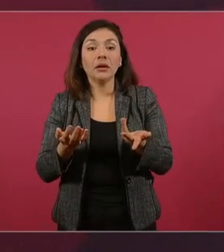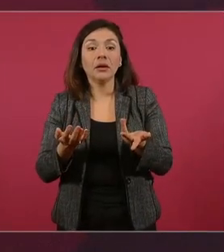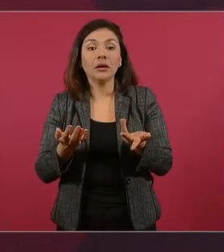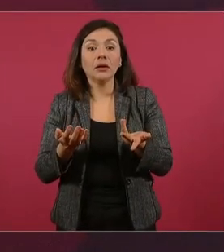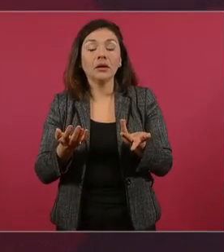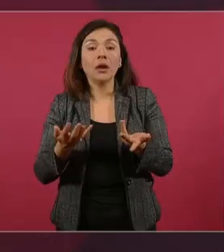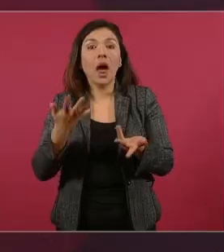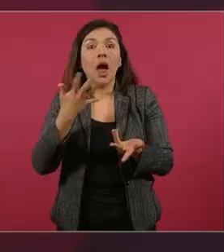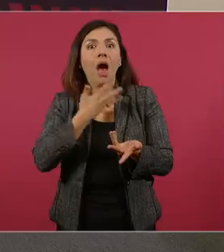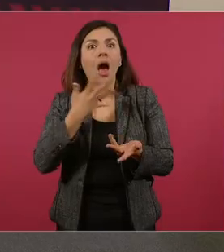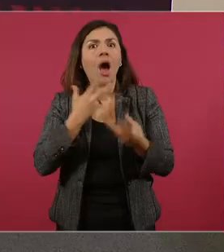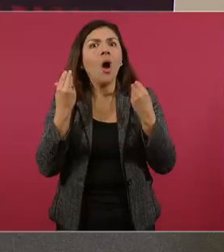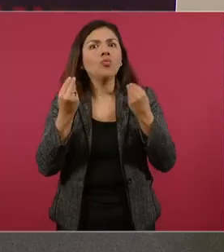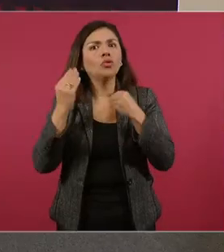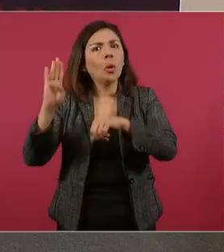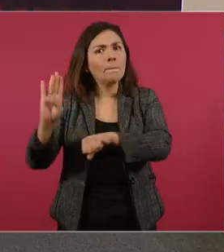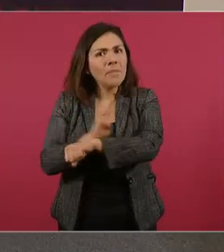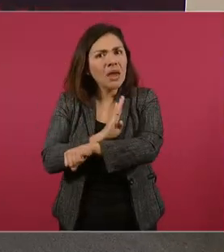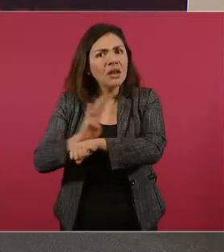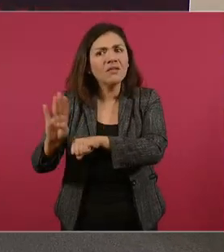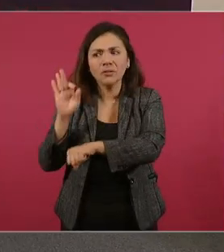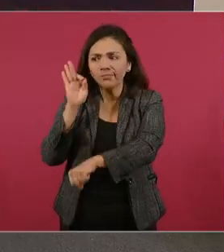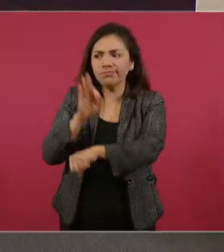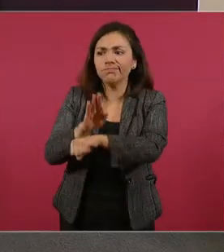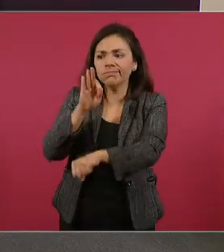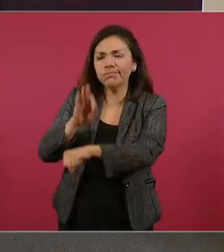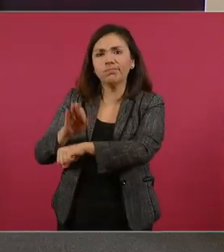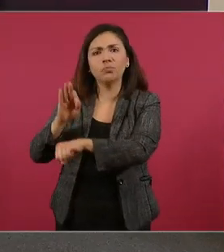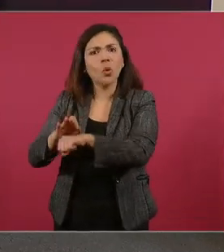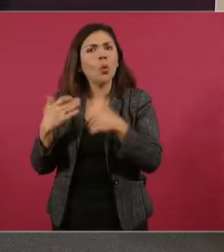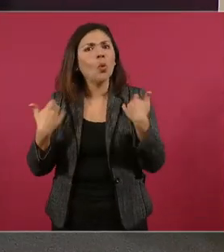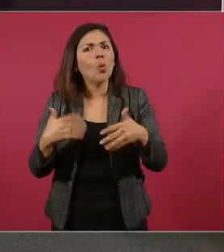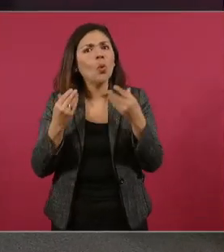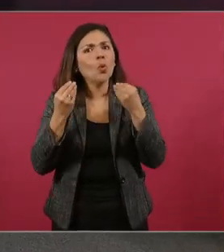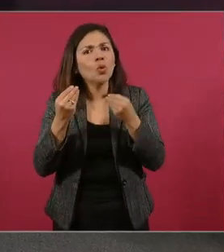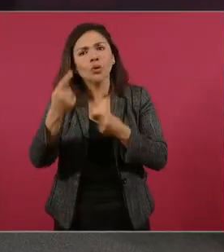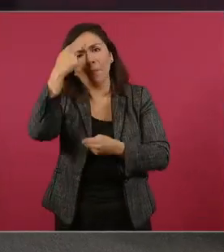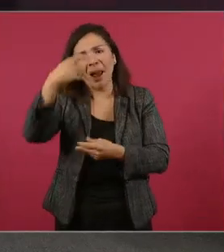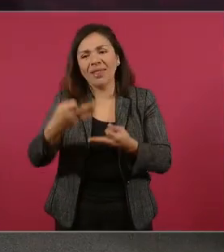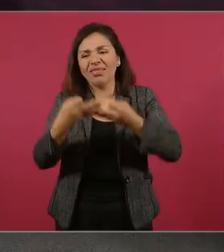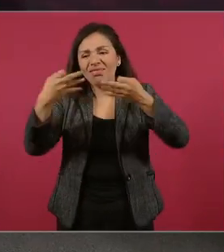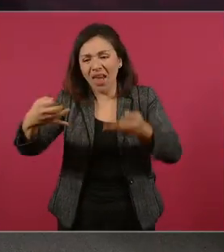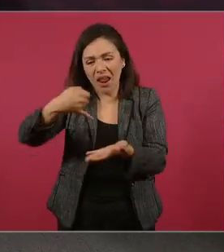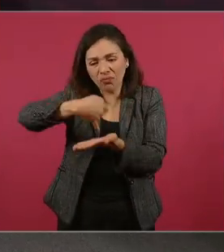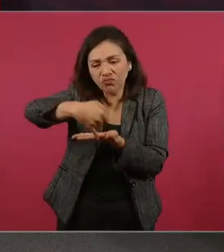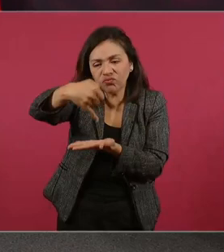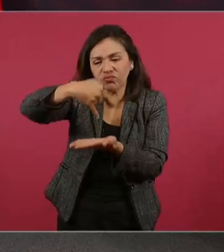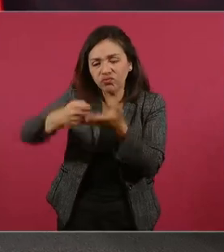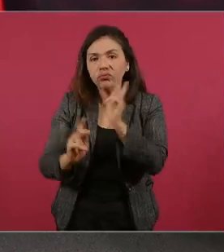se han beneficiado muchísimo cultivando sus tierras,